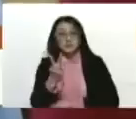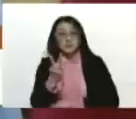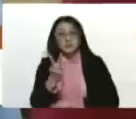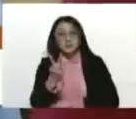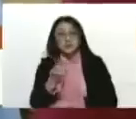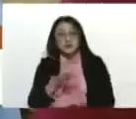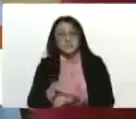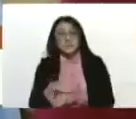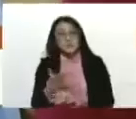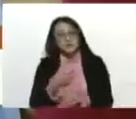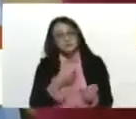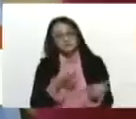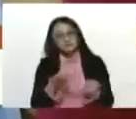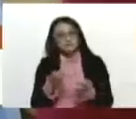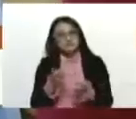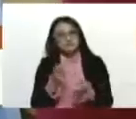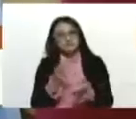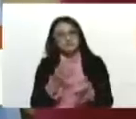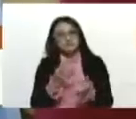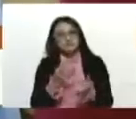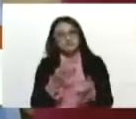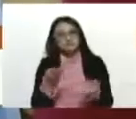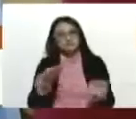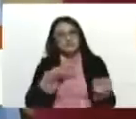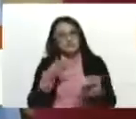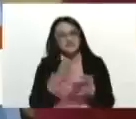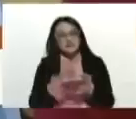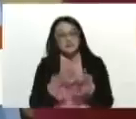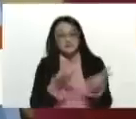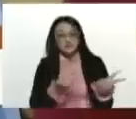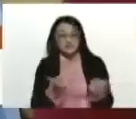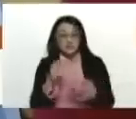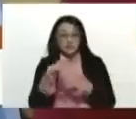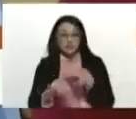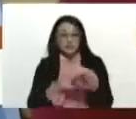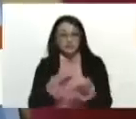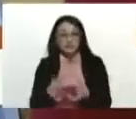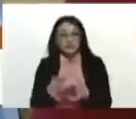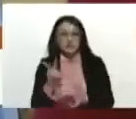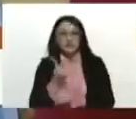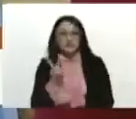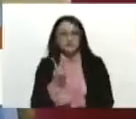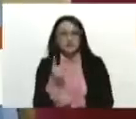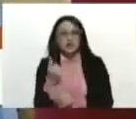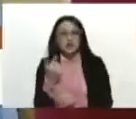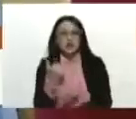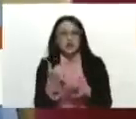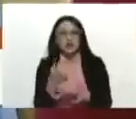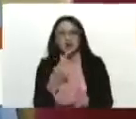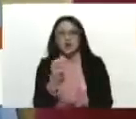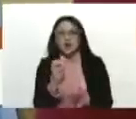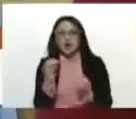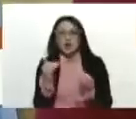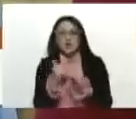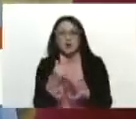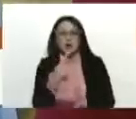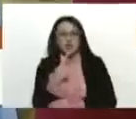uno recibe siempre de los invitados internacionales Venezuela no es como dicen